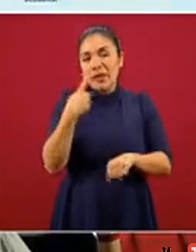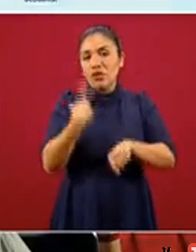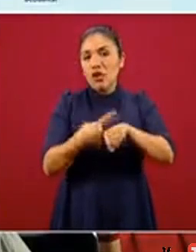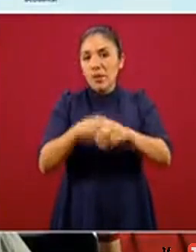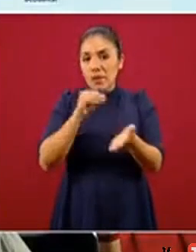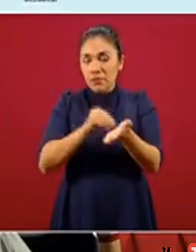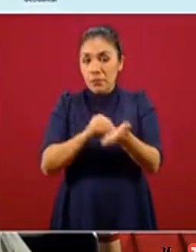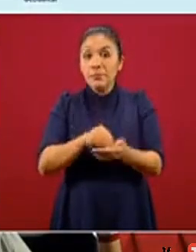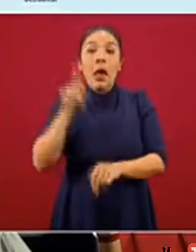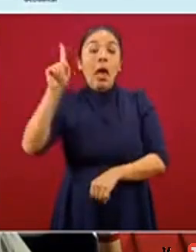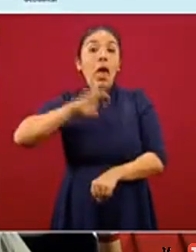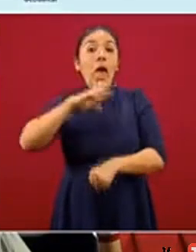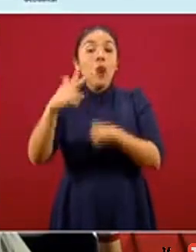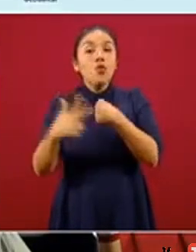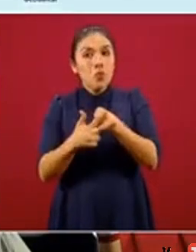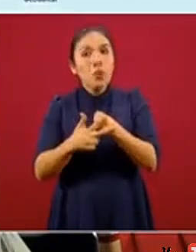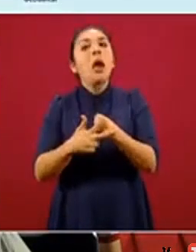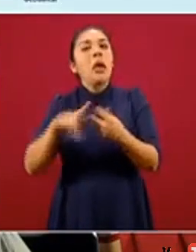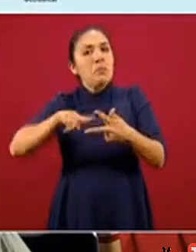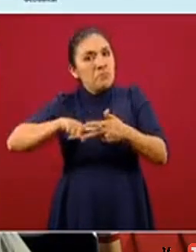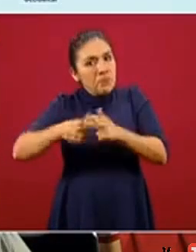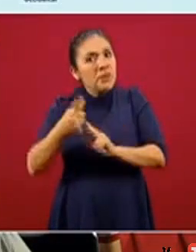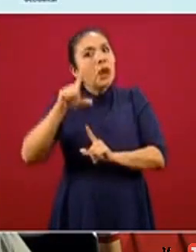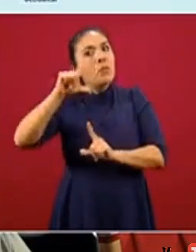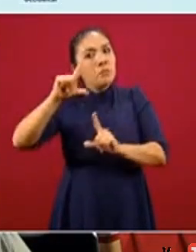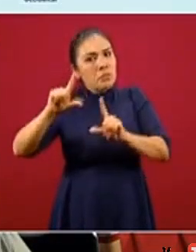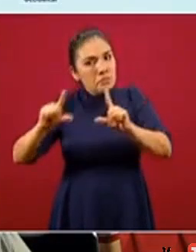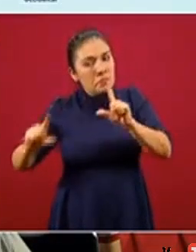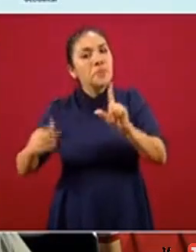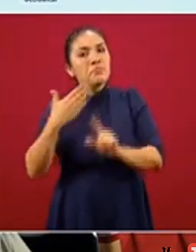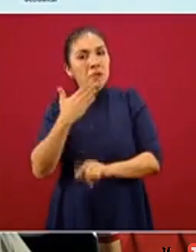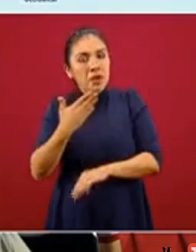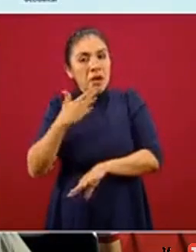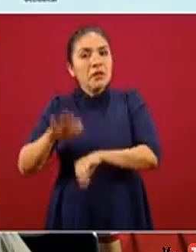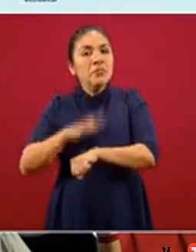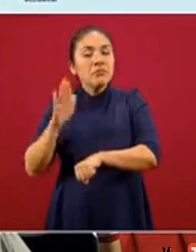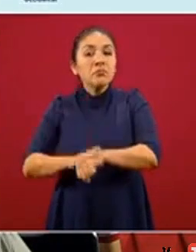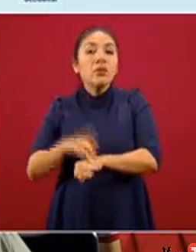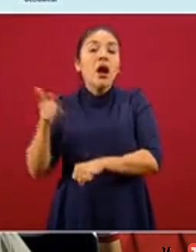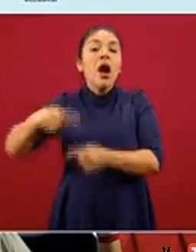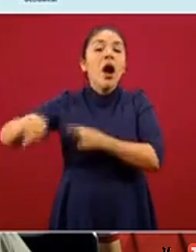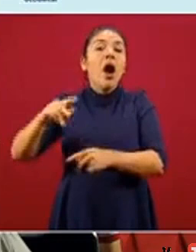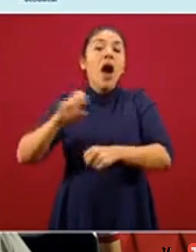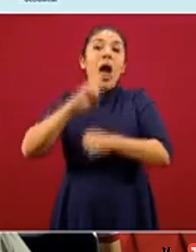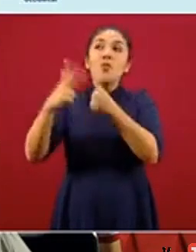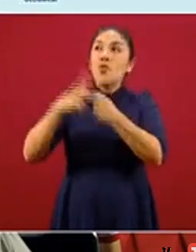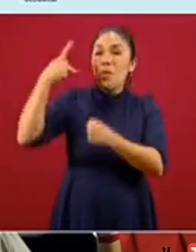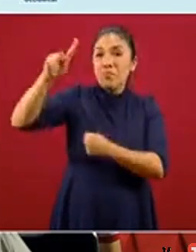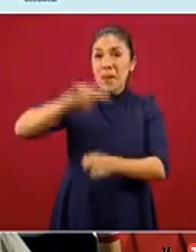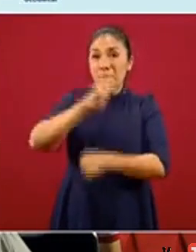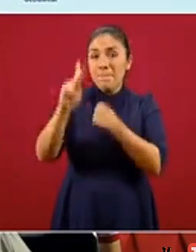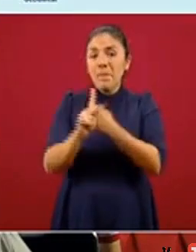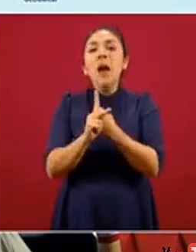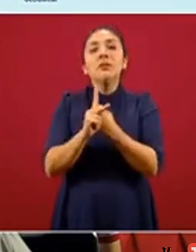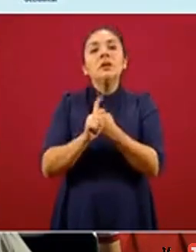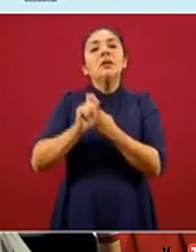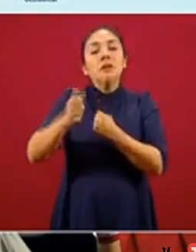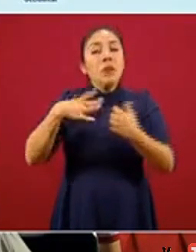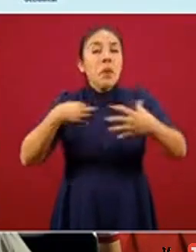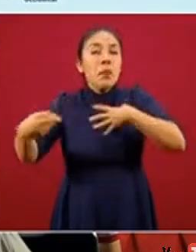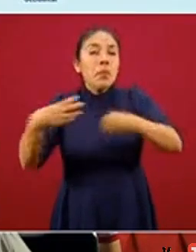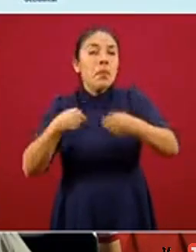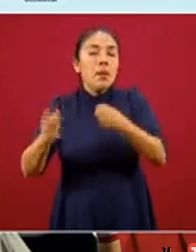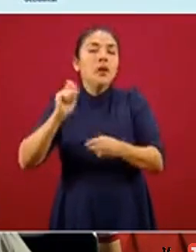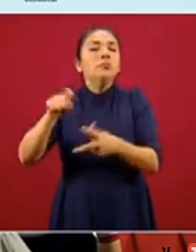por su parte, va cada vez más a la baja en la medida en que las epidemias en los países europeos están ya en